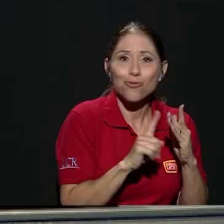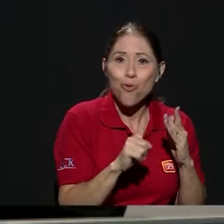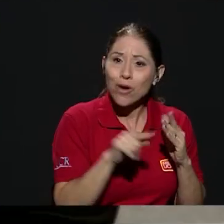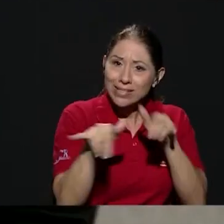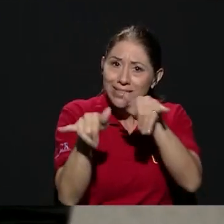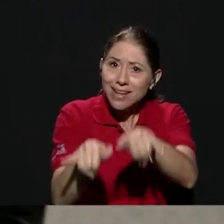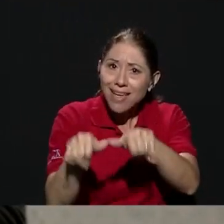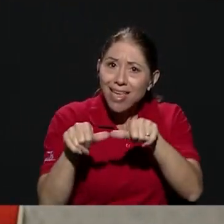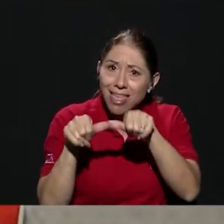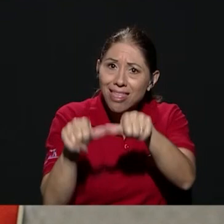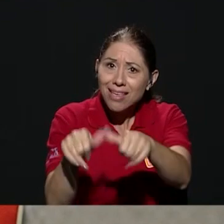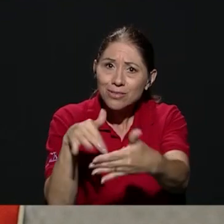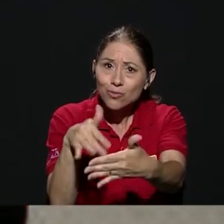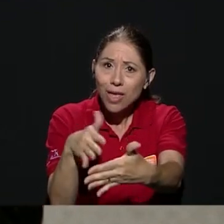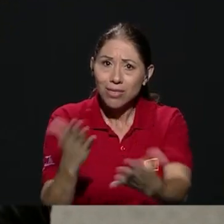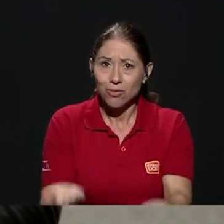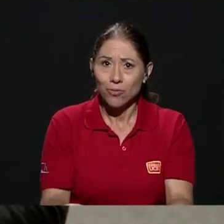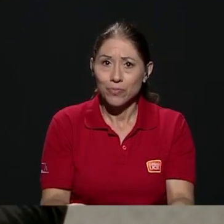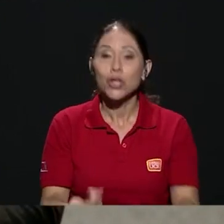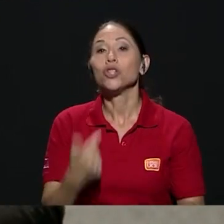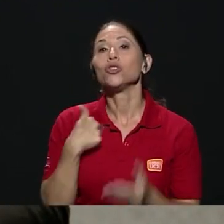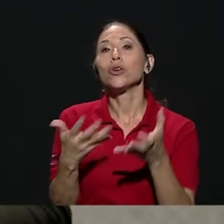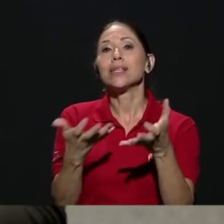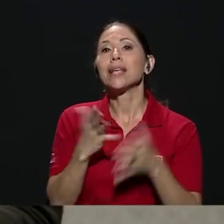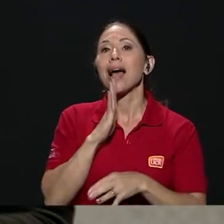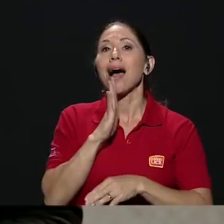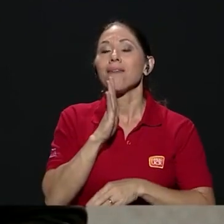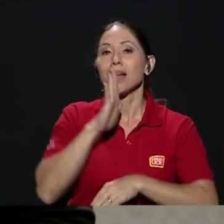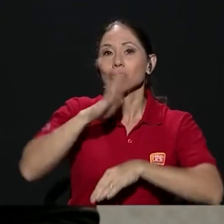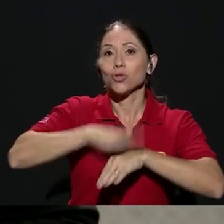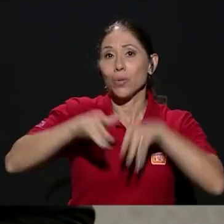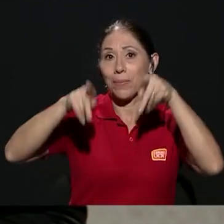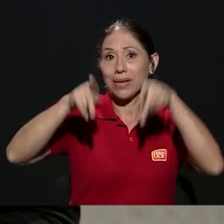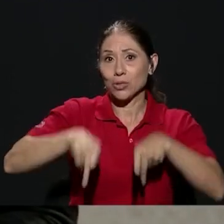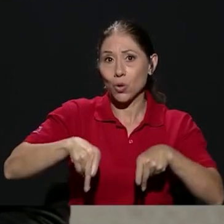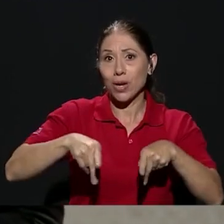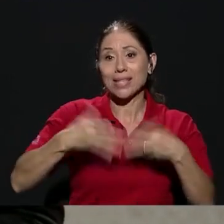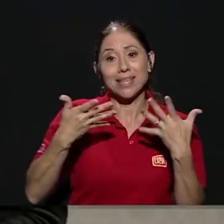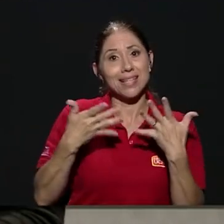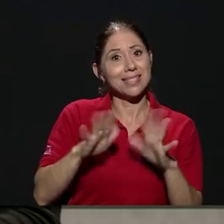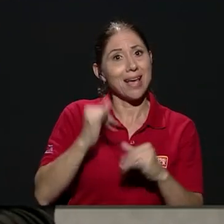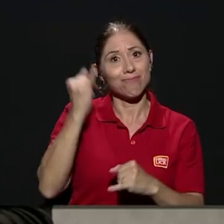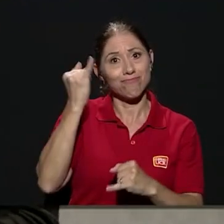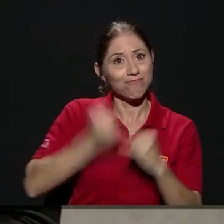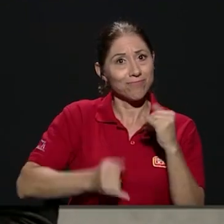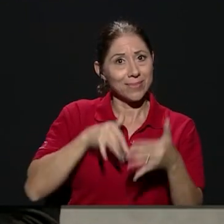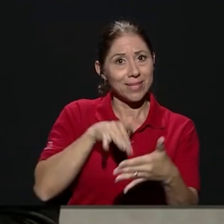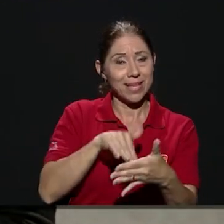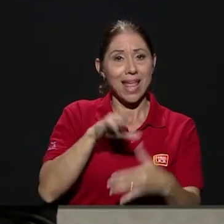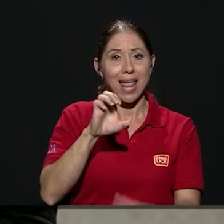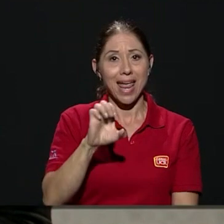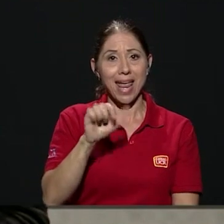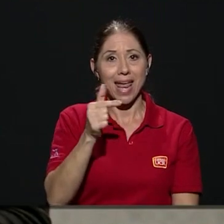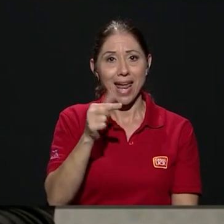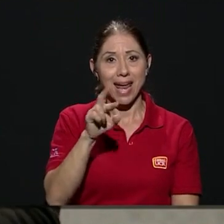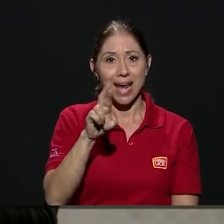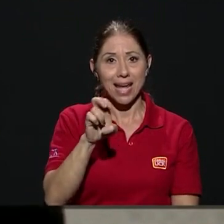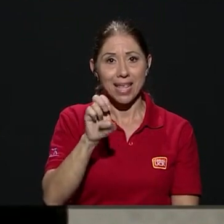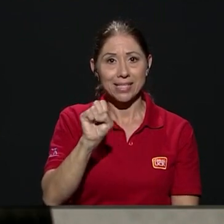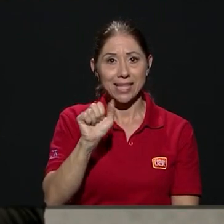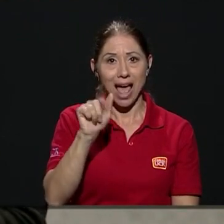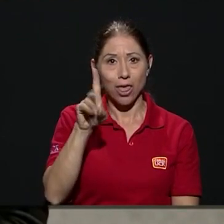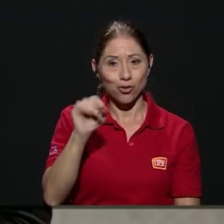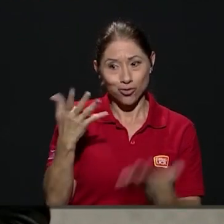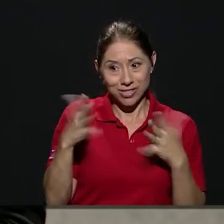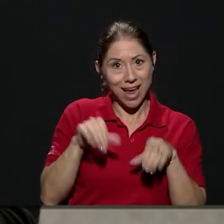una población que son los egresados, que en los últimos años, tal vez Cinia se ha dado cuenta, porque nosotras,